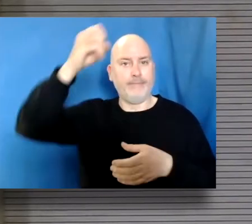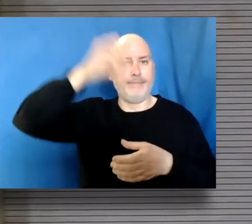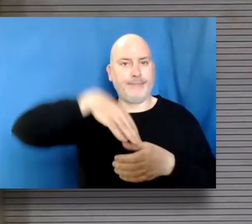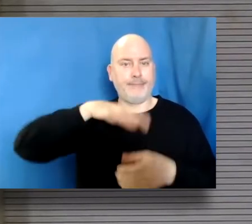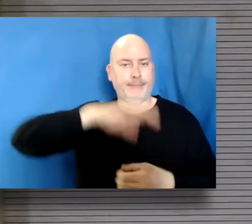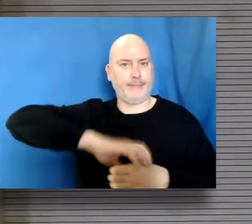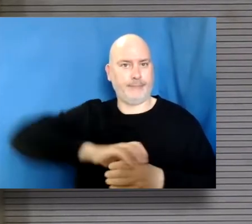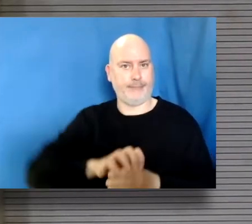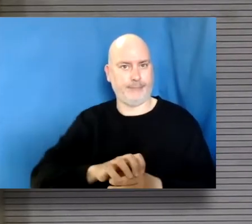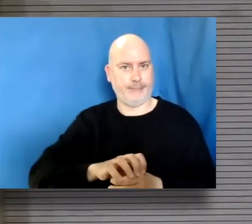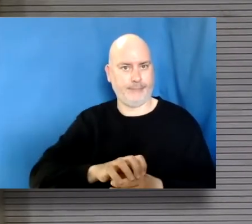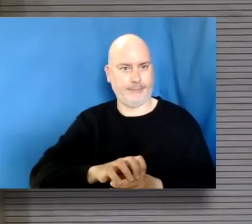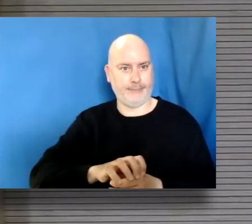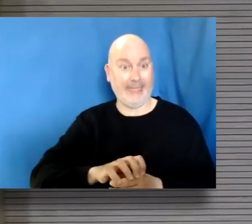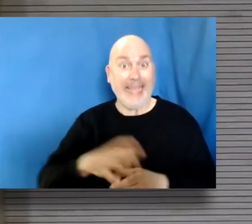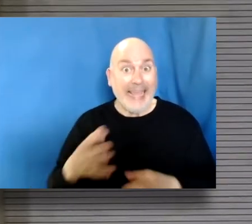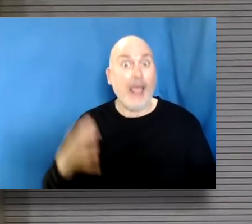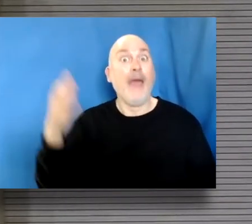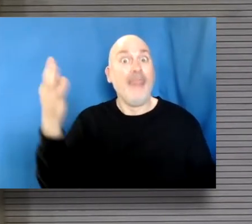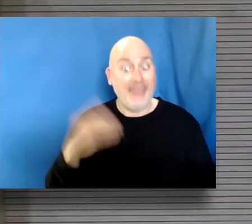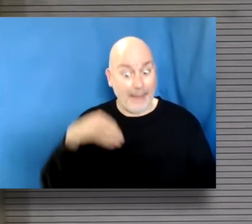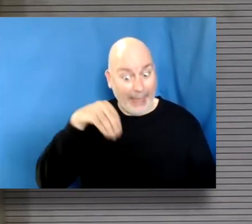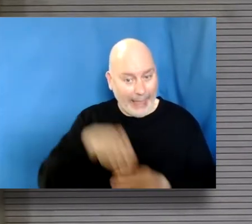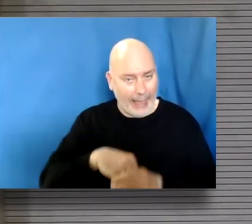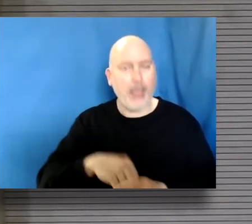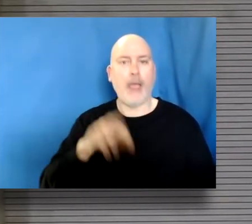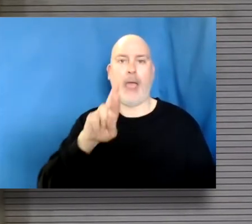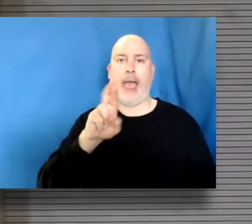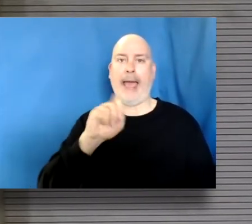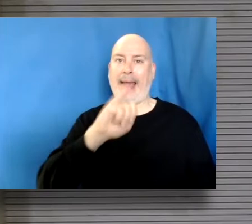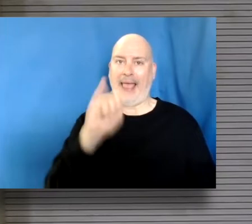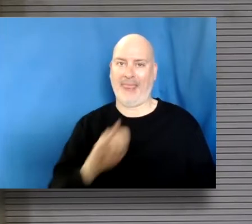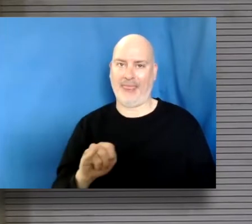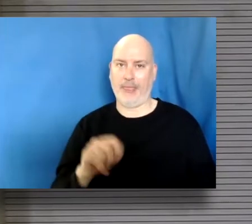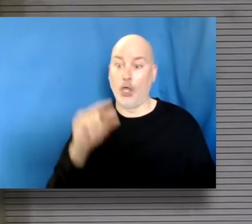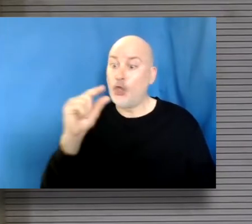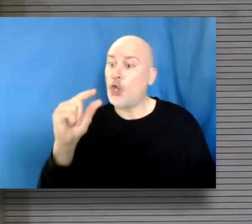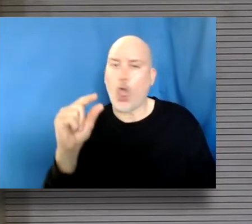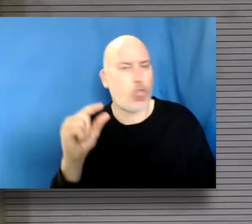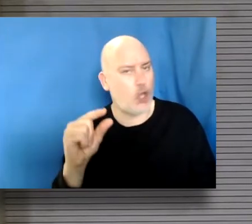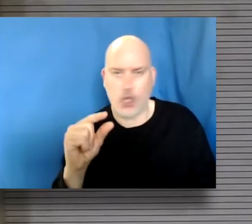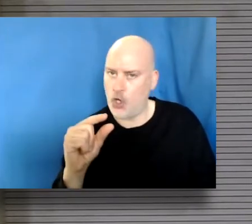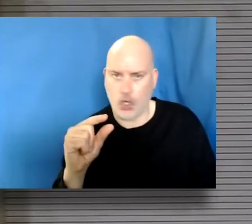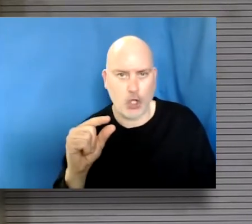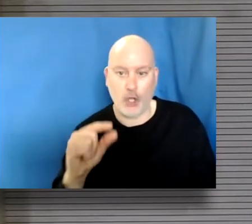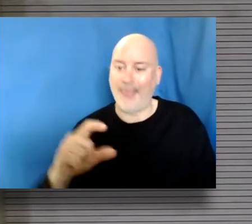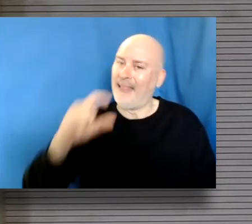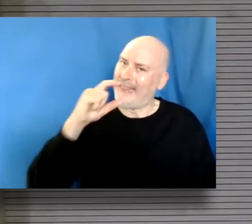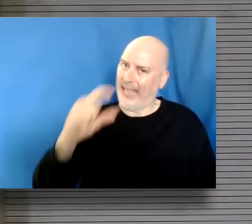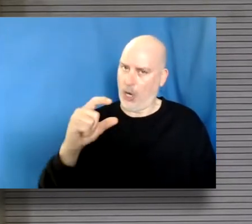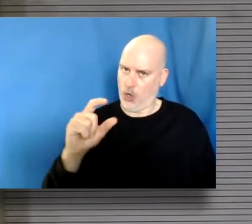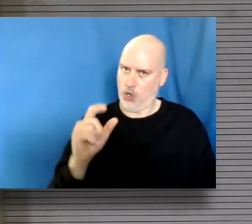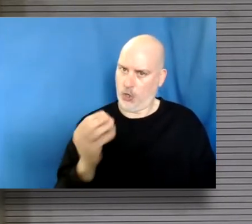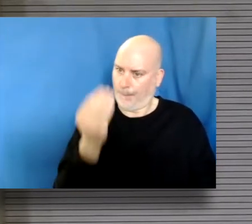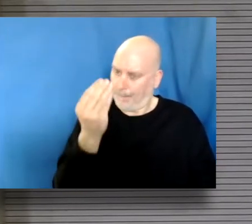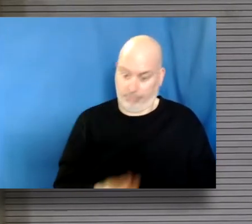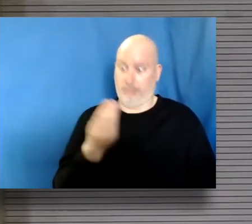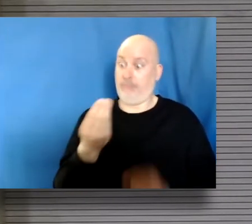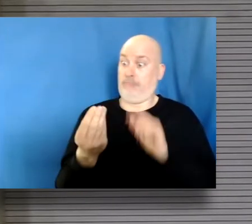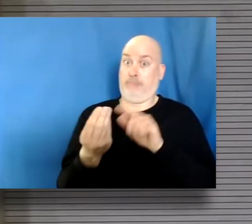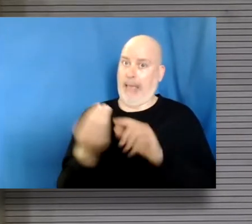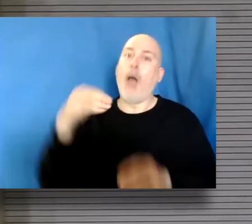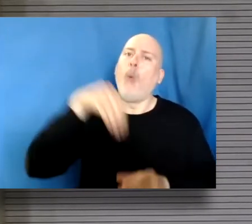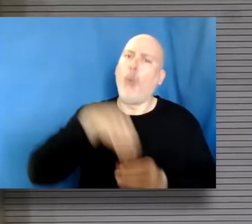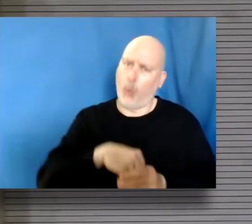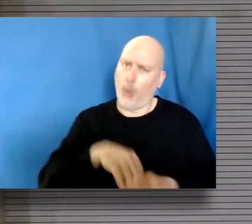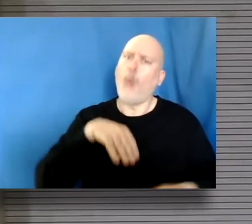tiene que contener la raíz. No vale un trozo de un diente. Si es una pieza dental entera, se guarda,